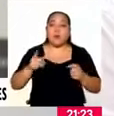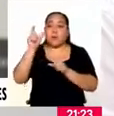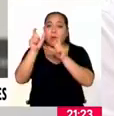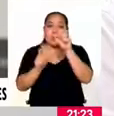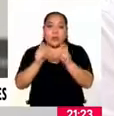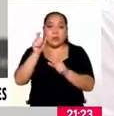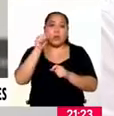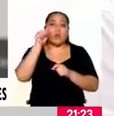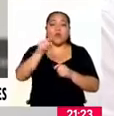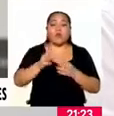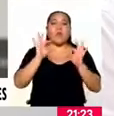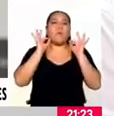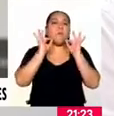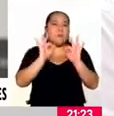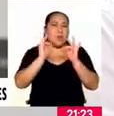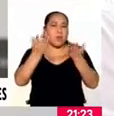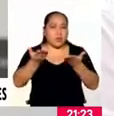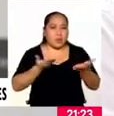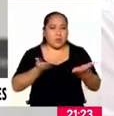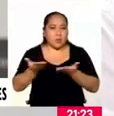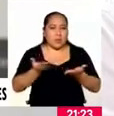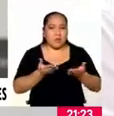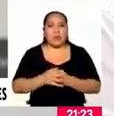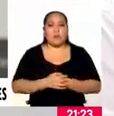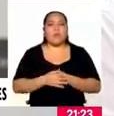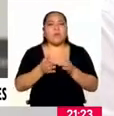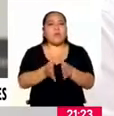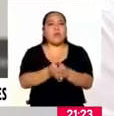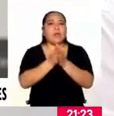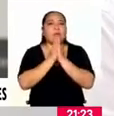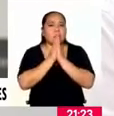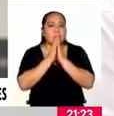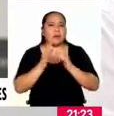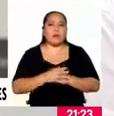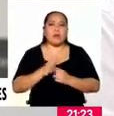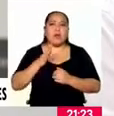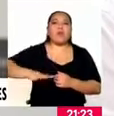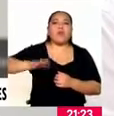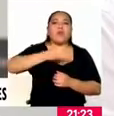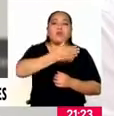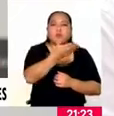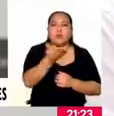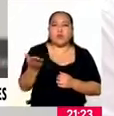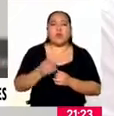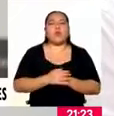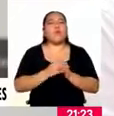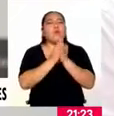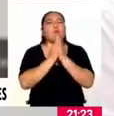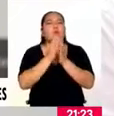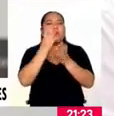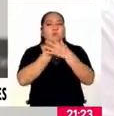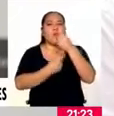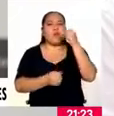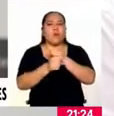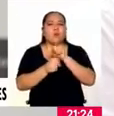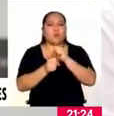que estés bien atendido. Pedirles a todos ustedes que tengan confianza en su